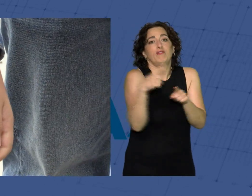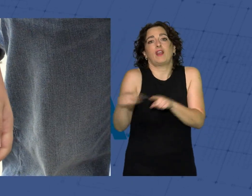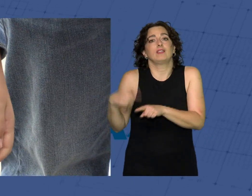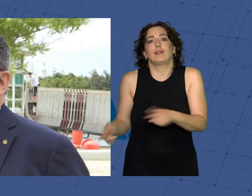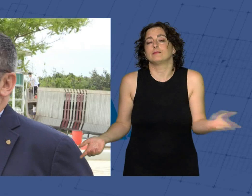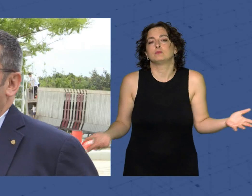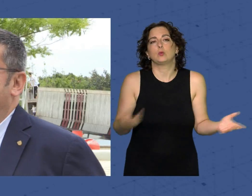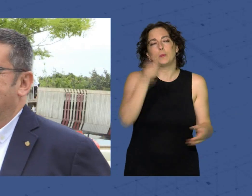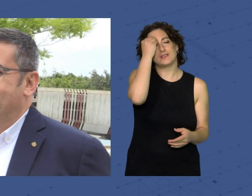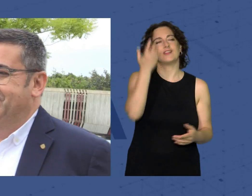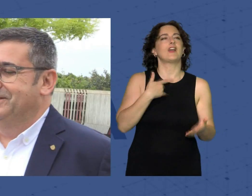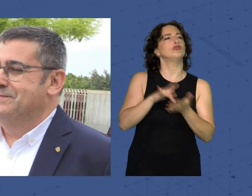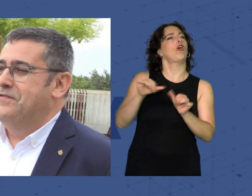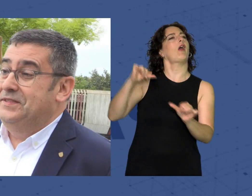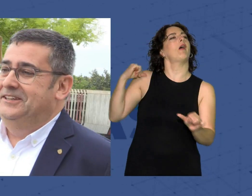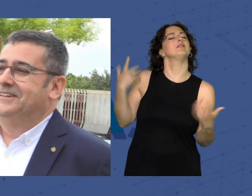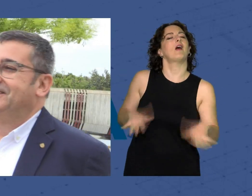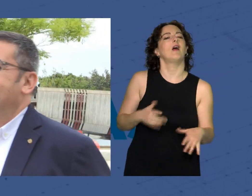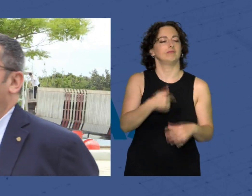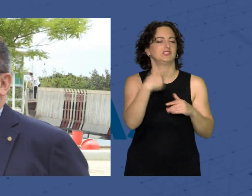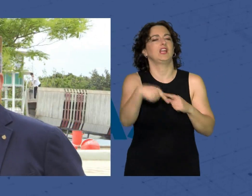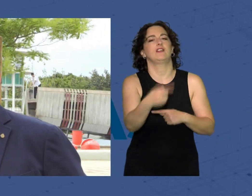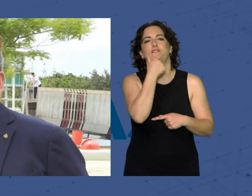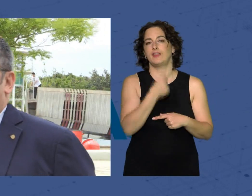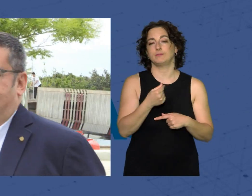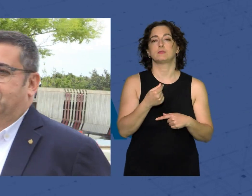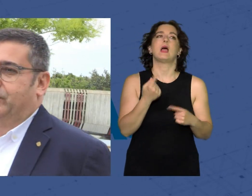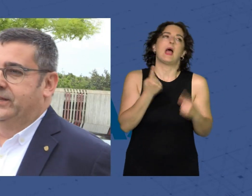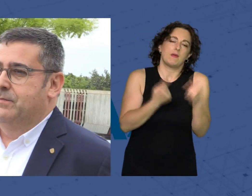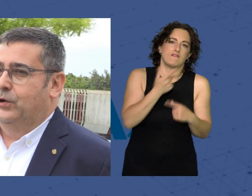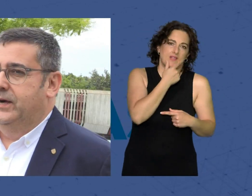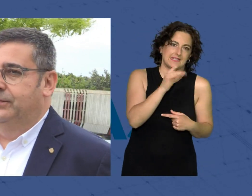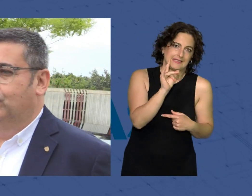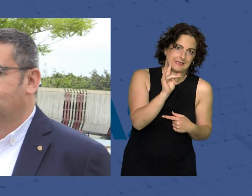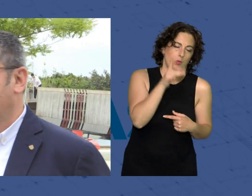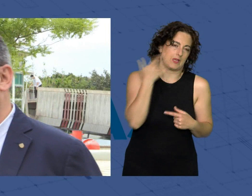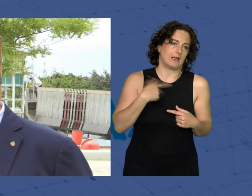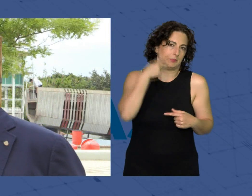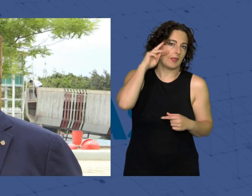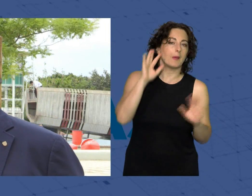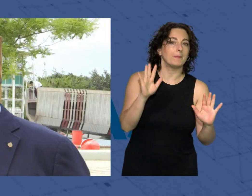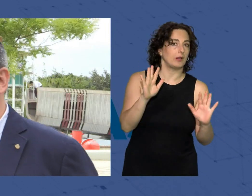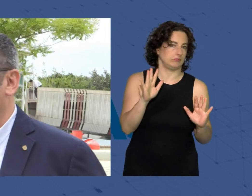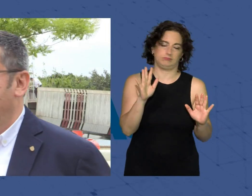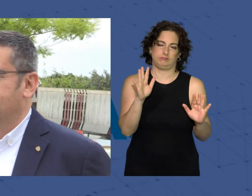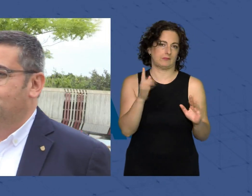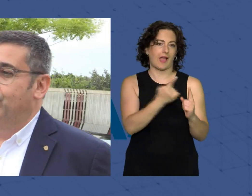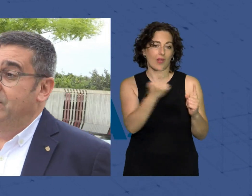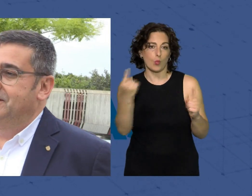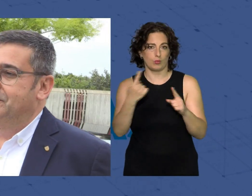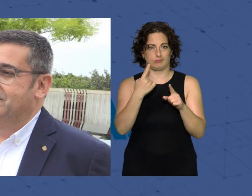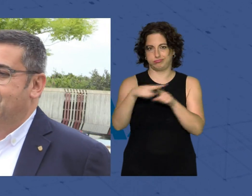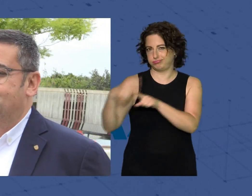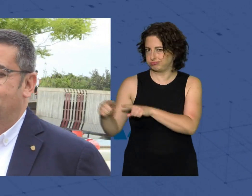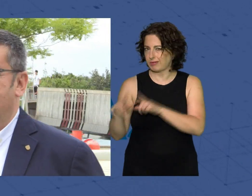Tú te creas que como ya he hecho varios por el siguiente va a ser más fácil y en cierto aspecto es más fácil porque ya tienes más rodaje, pero siempre en cada uno aprendes cosas